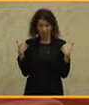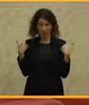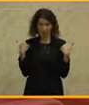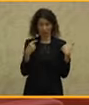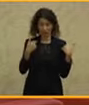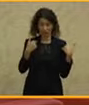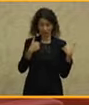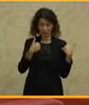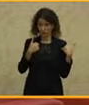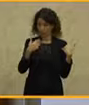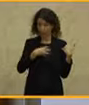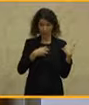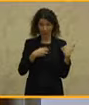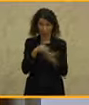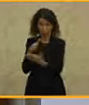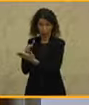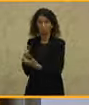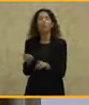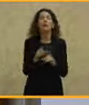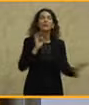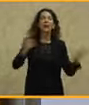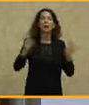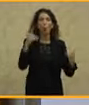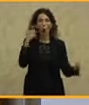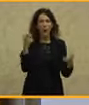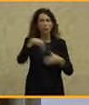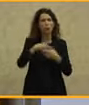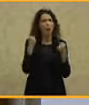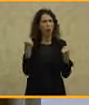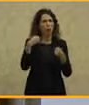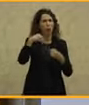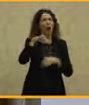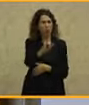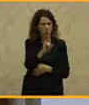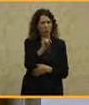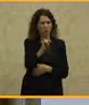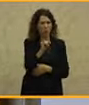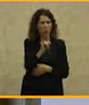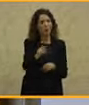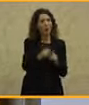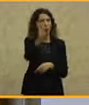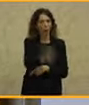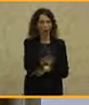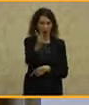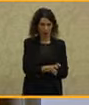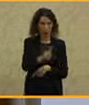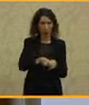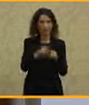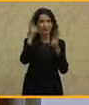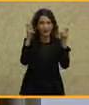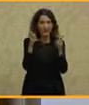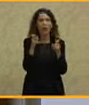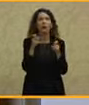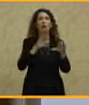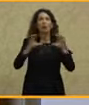demás. El arte y el teatro poseen una enorme fuerza y una gran utilidad a la hora de